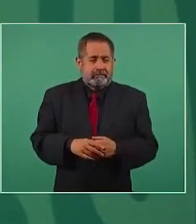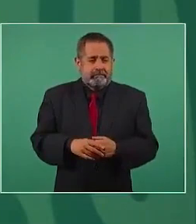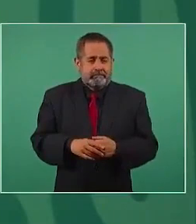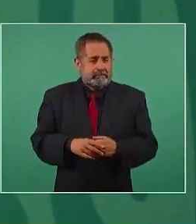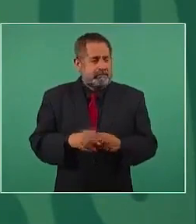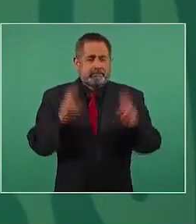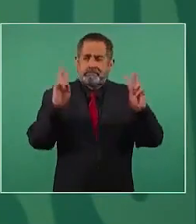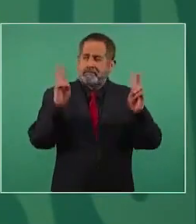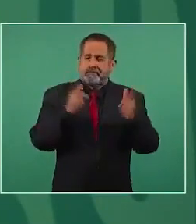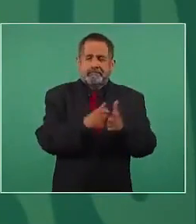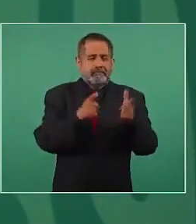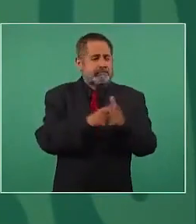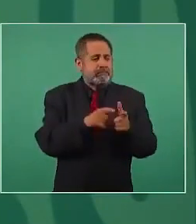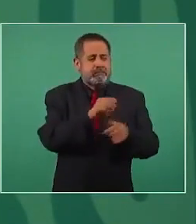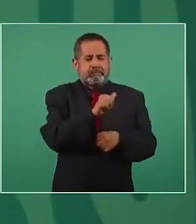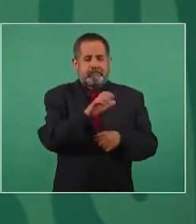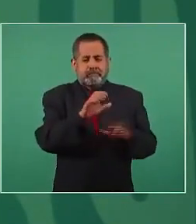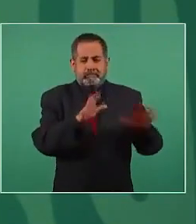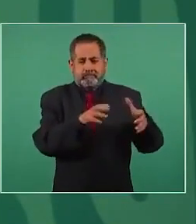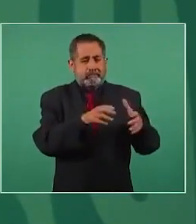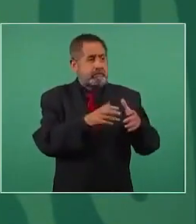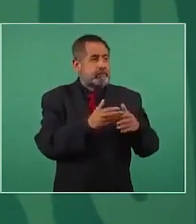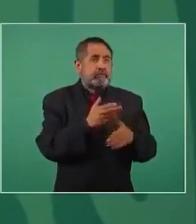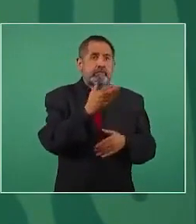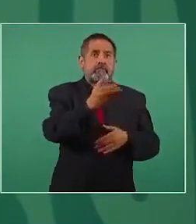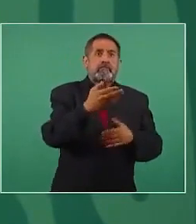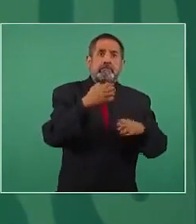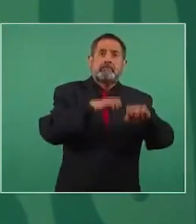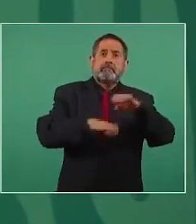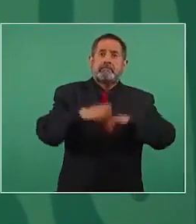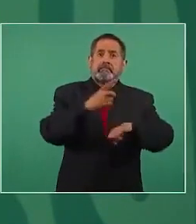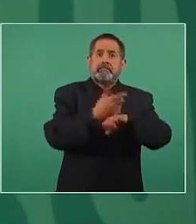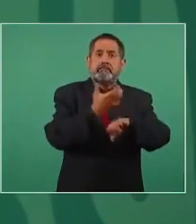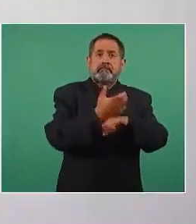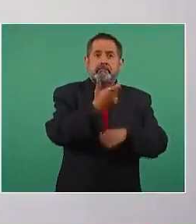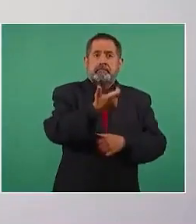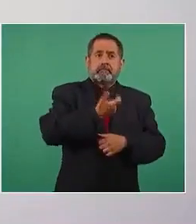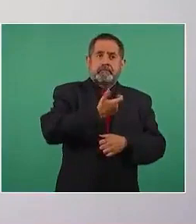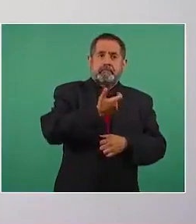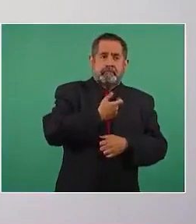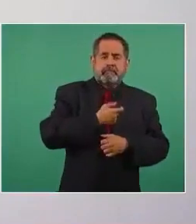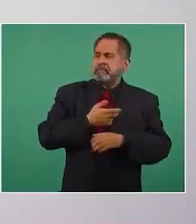de la llamada sociedad civil a la embajada de Estados Unidos.